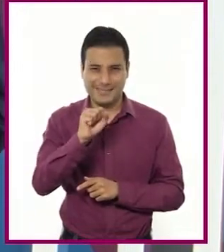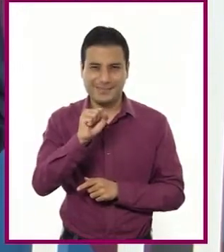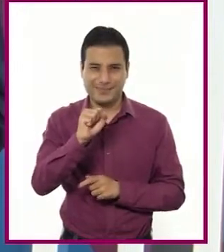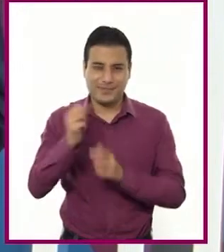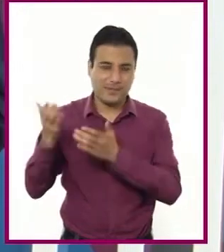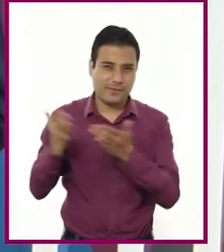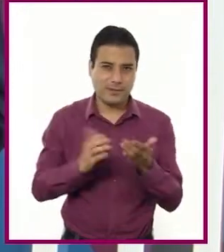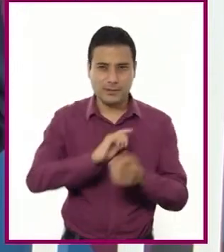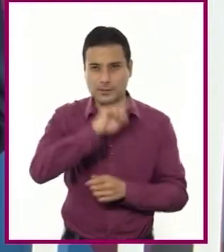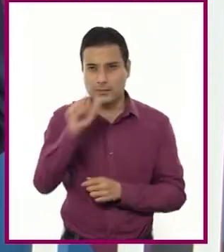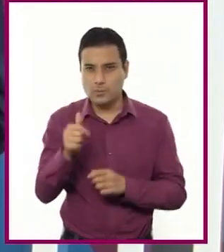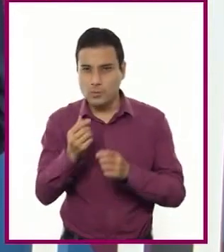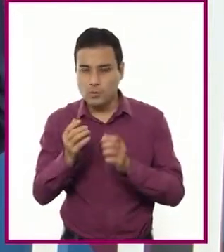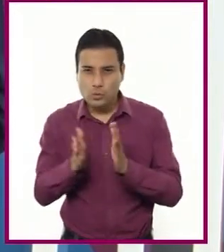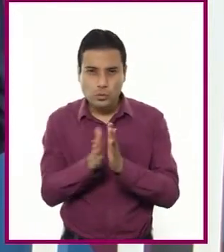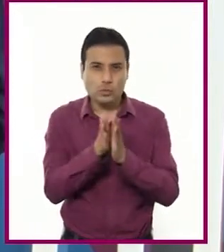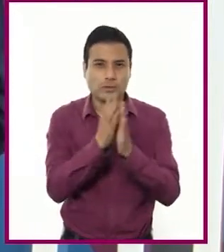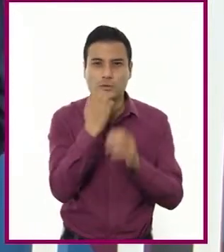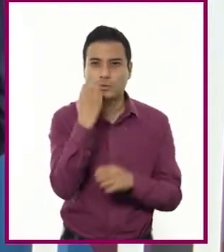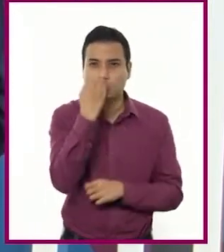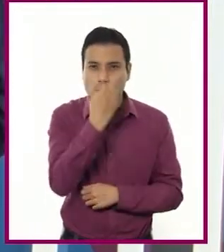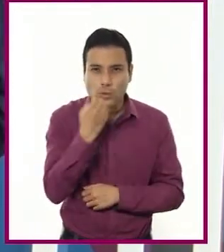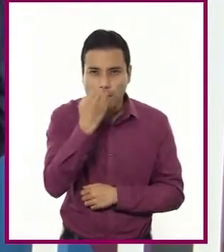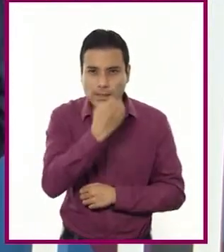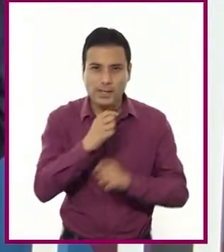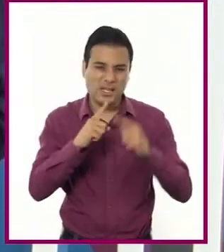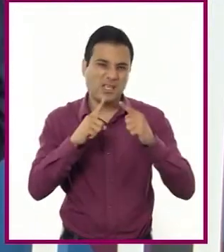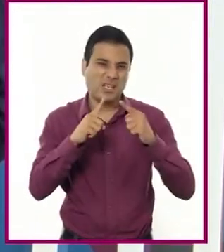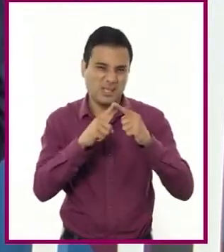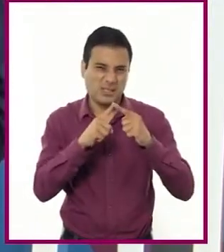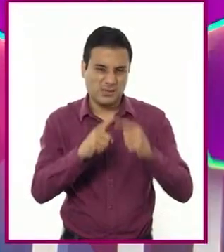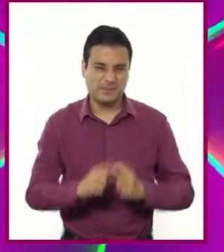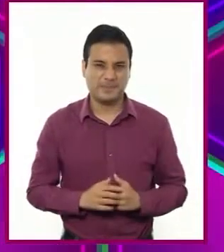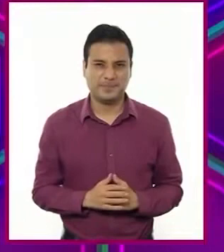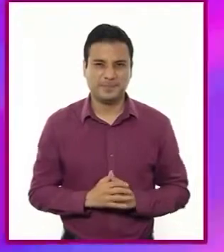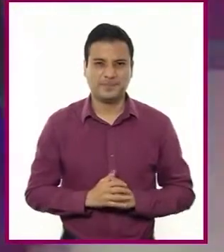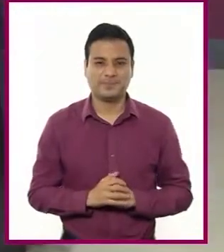ciudades y misiones en áreas aisladas del noroeste novohispano.